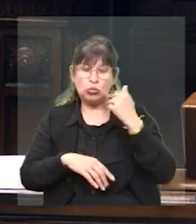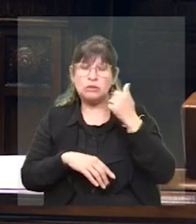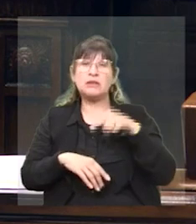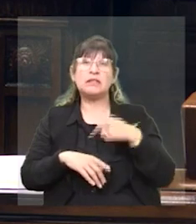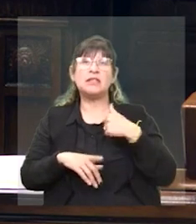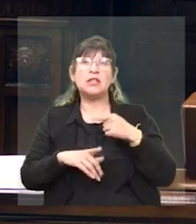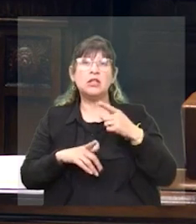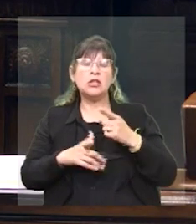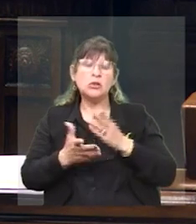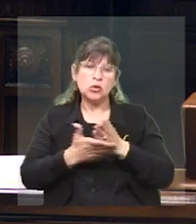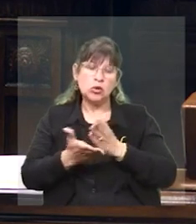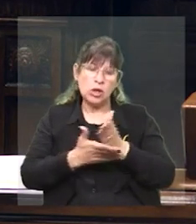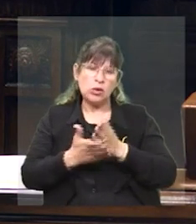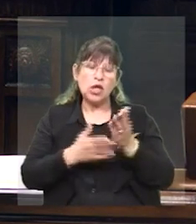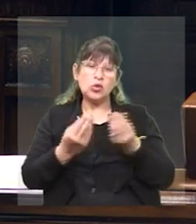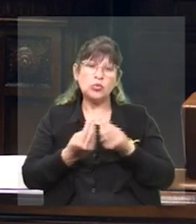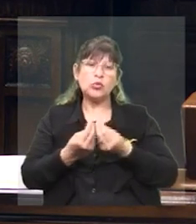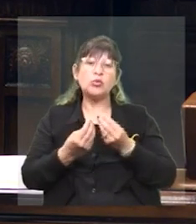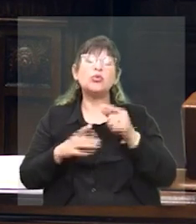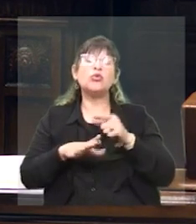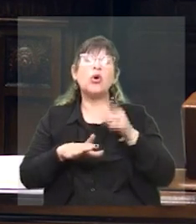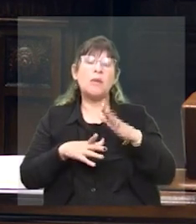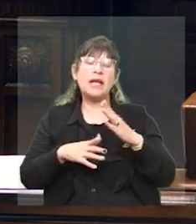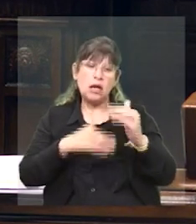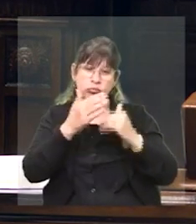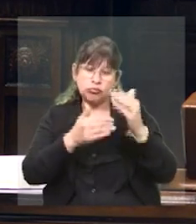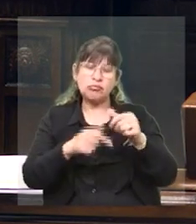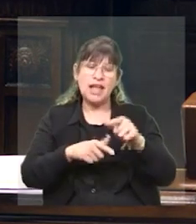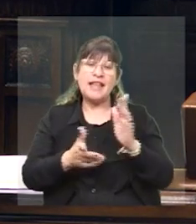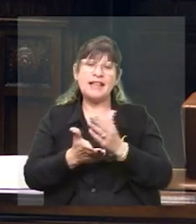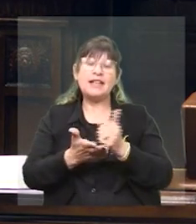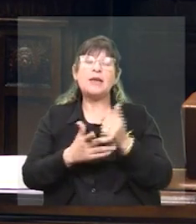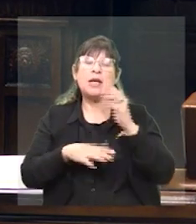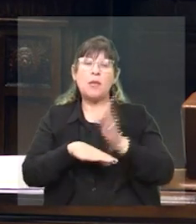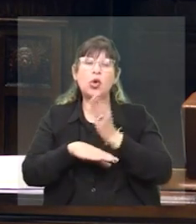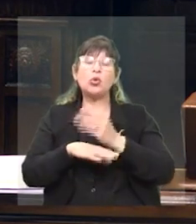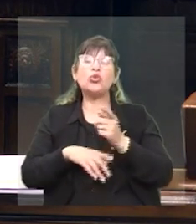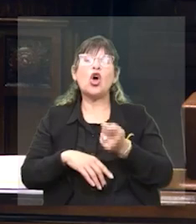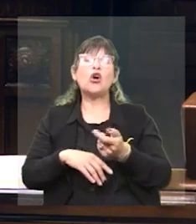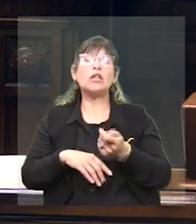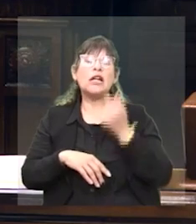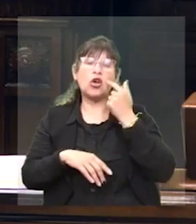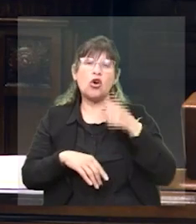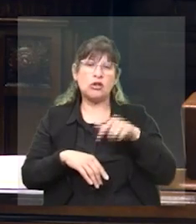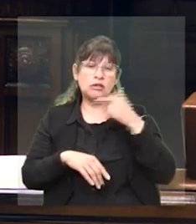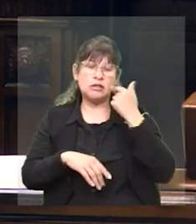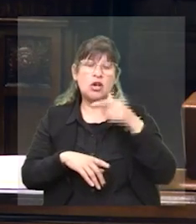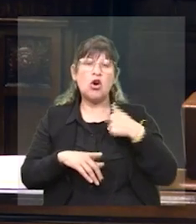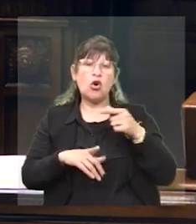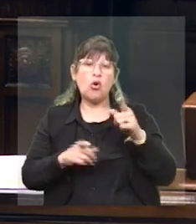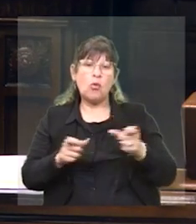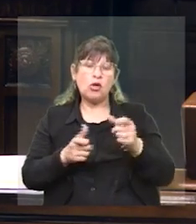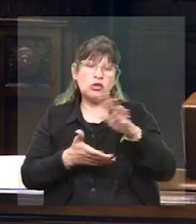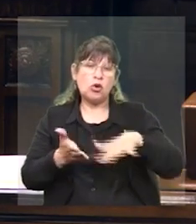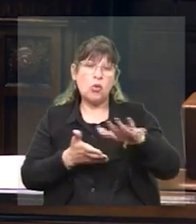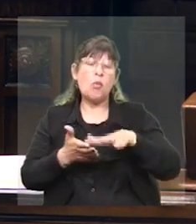Perdón contribuyendo mucho en la producción departamental sobre todo la arrocera como lo hizo en la zona de pueblo del barro y